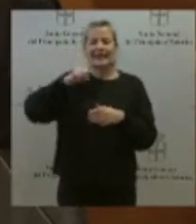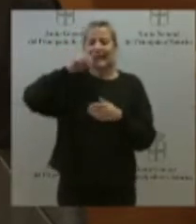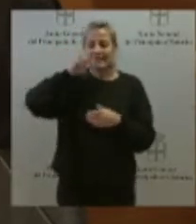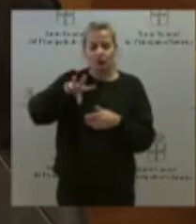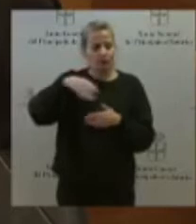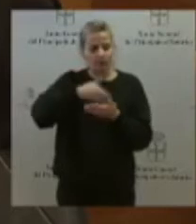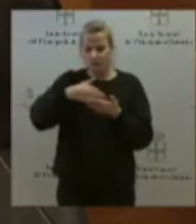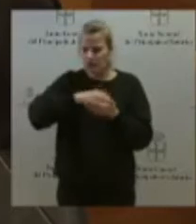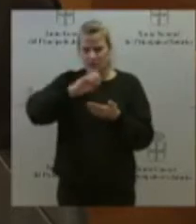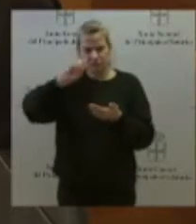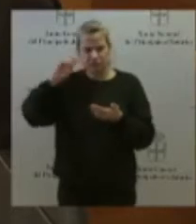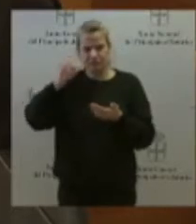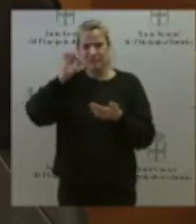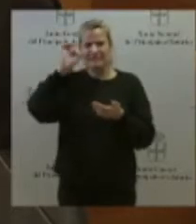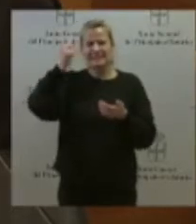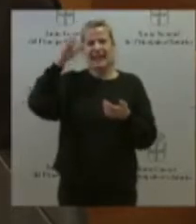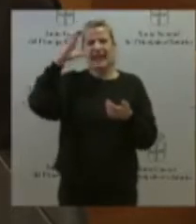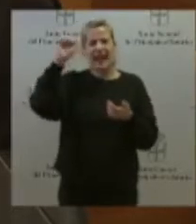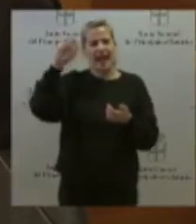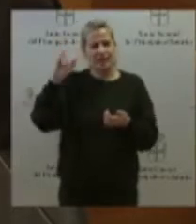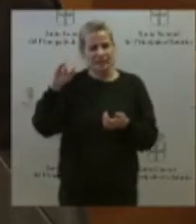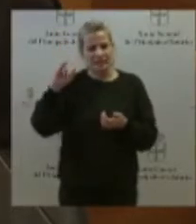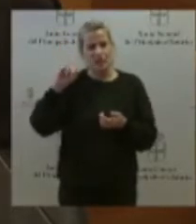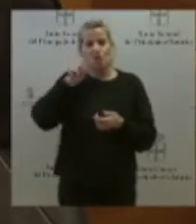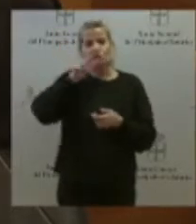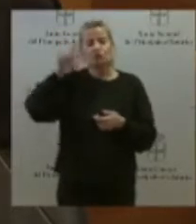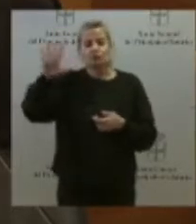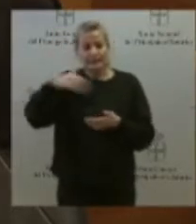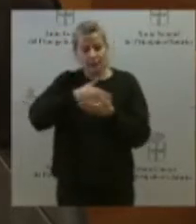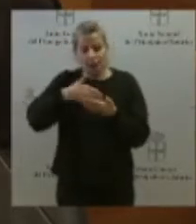Facilities, 225 millones. Sonet, 119 millones de euros.